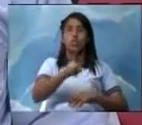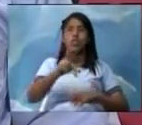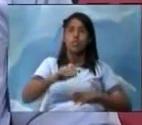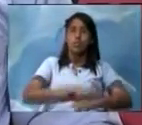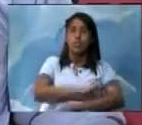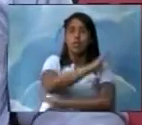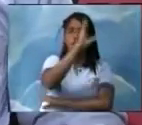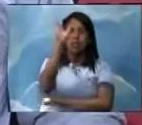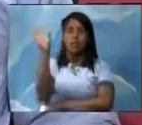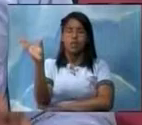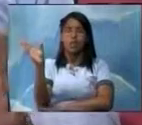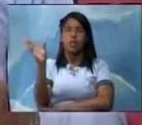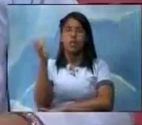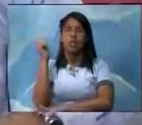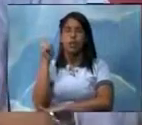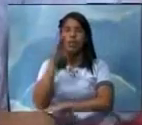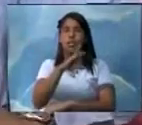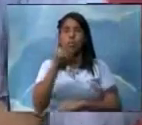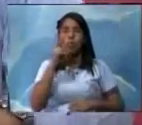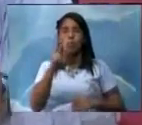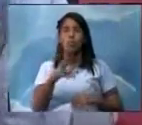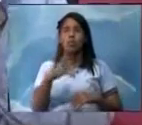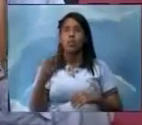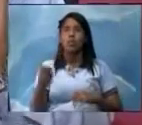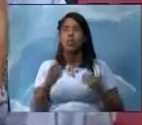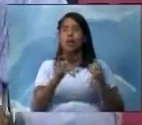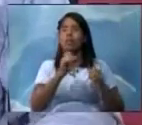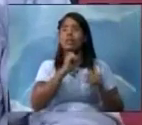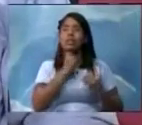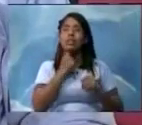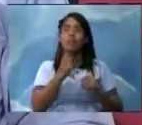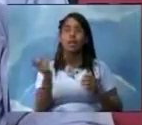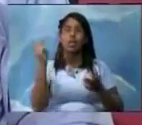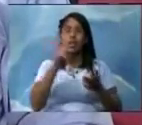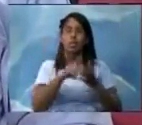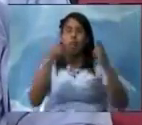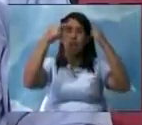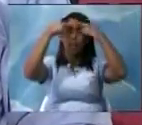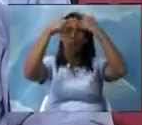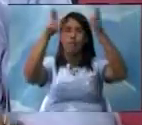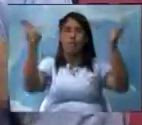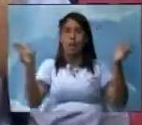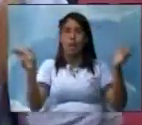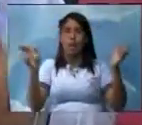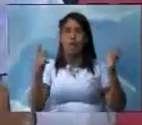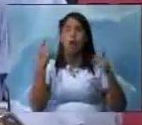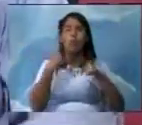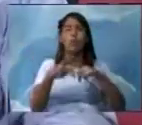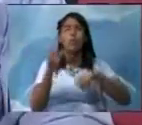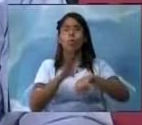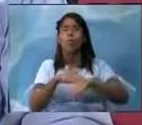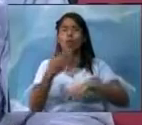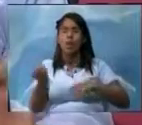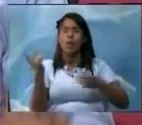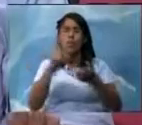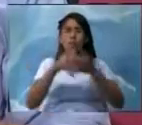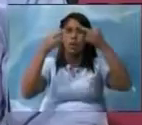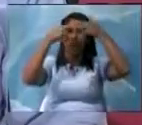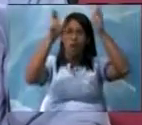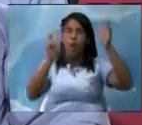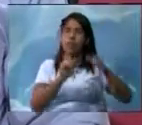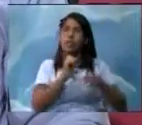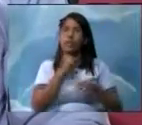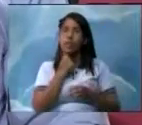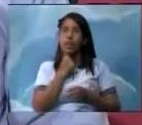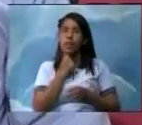El cielo acá estamos viendo que el secreto fue revelado Pero por qué fue revelado el